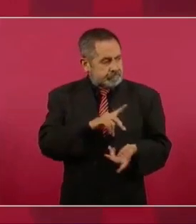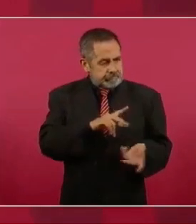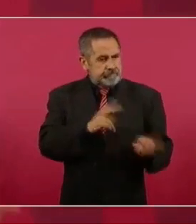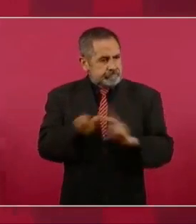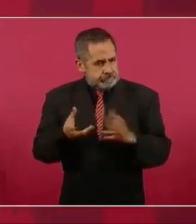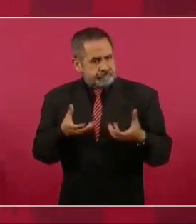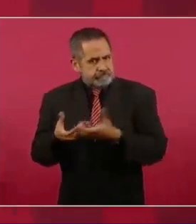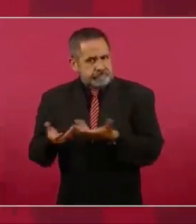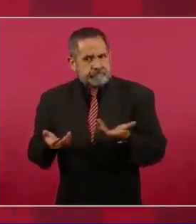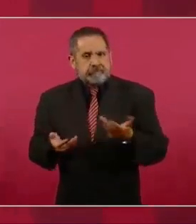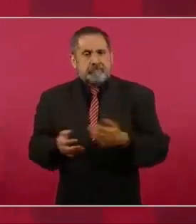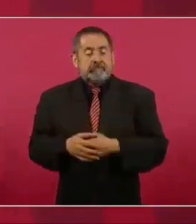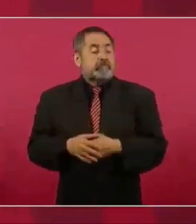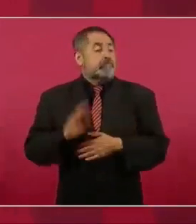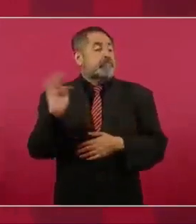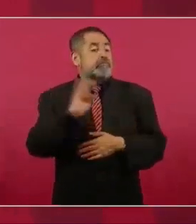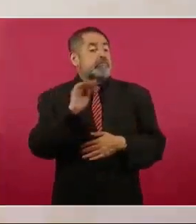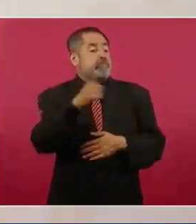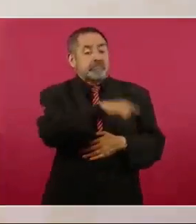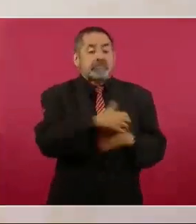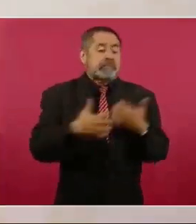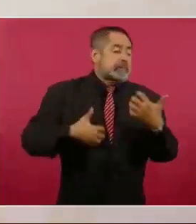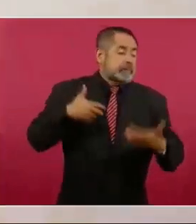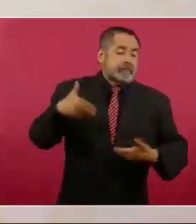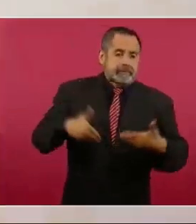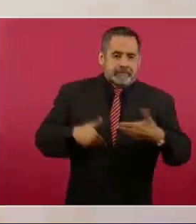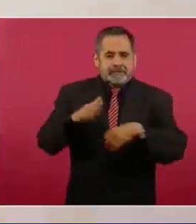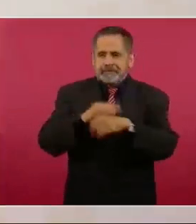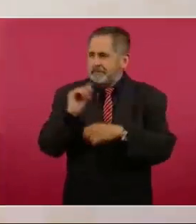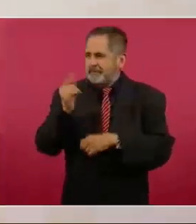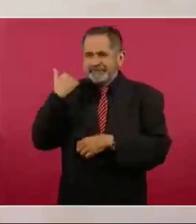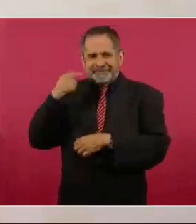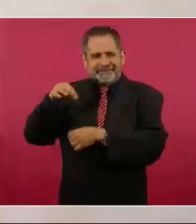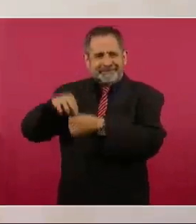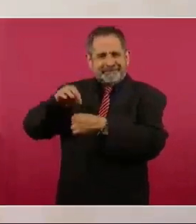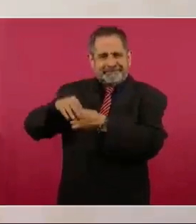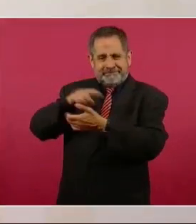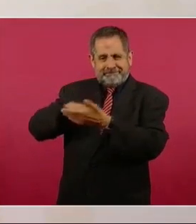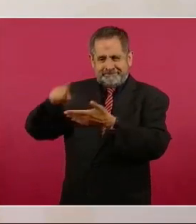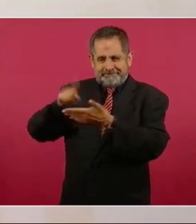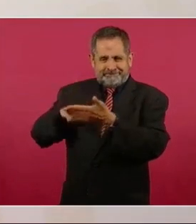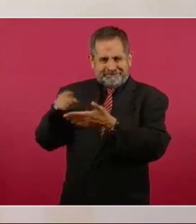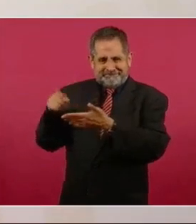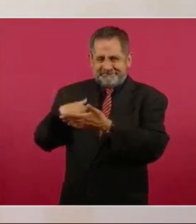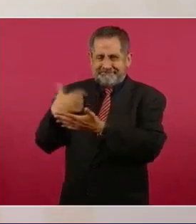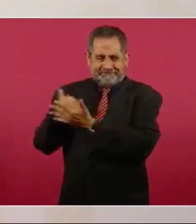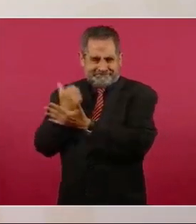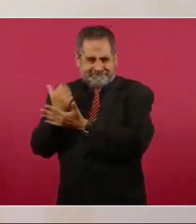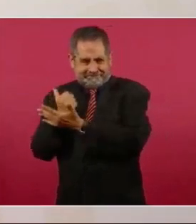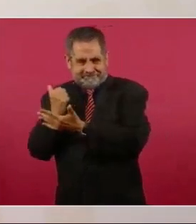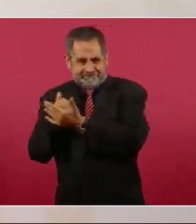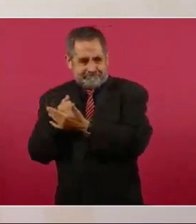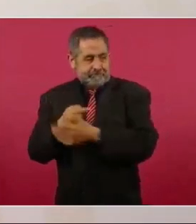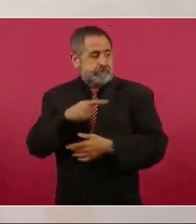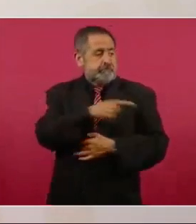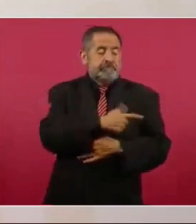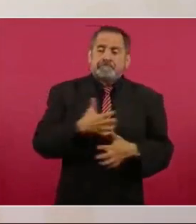y que si estaban molestos, porque fue después de la elección, de las elecciones,